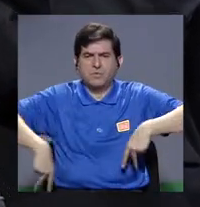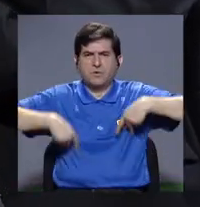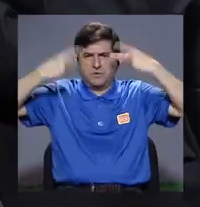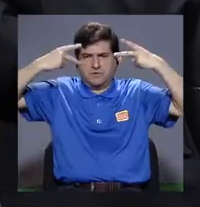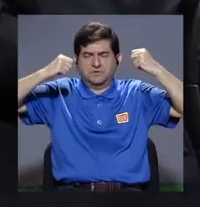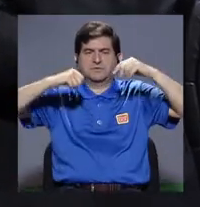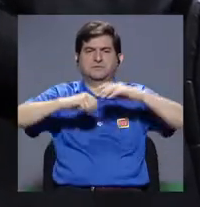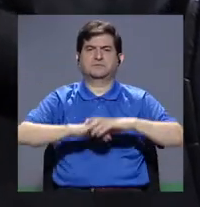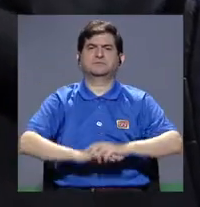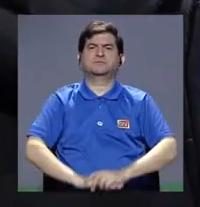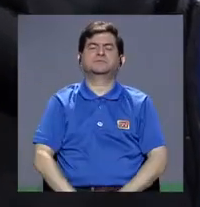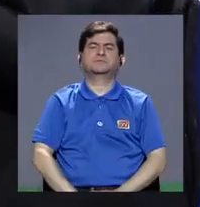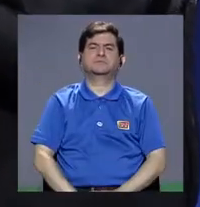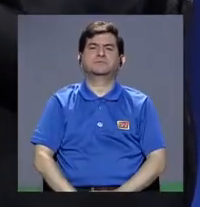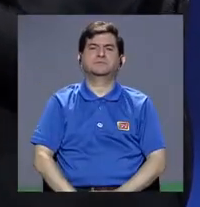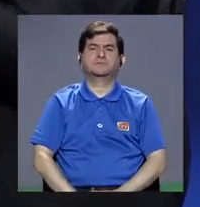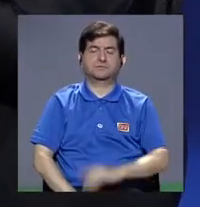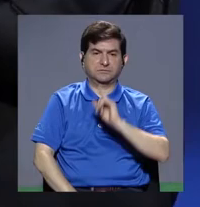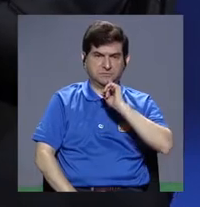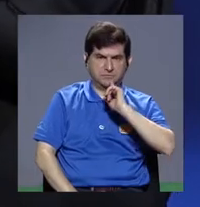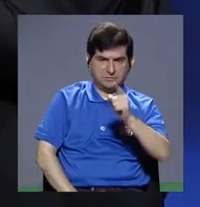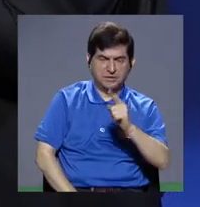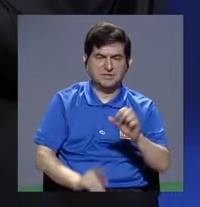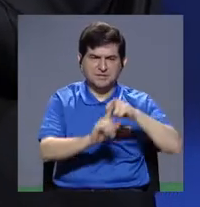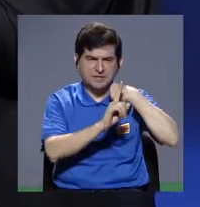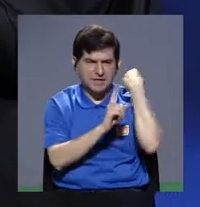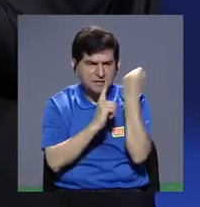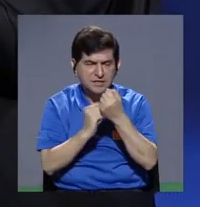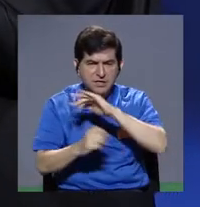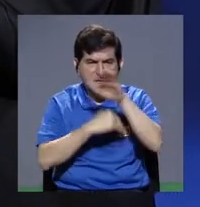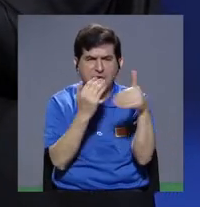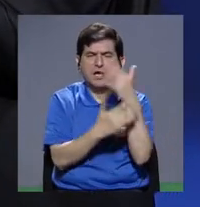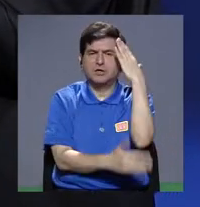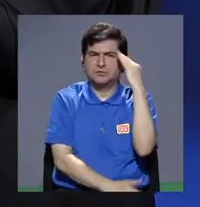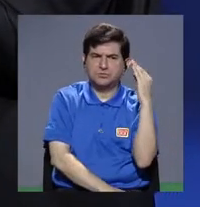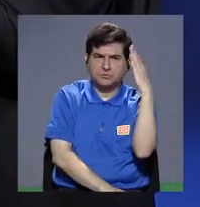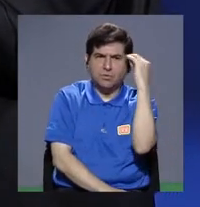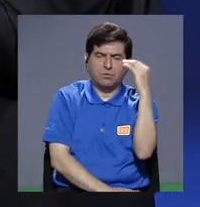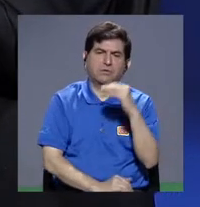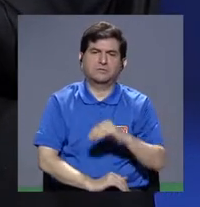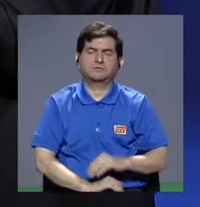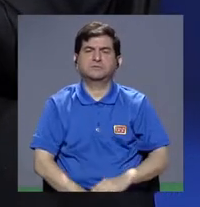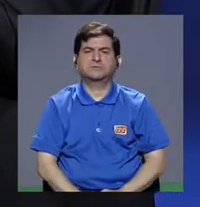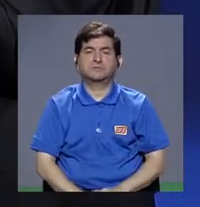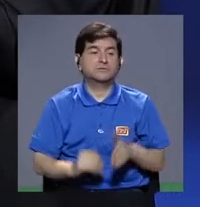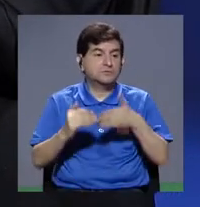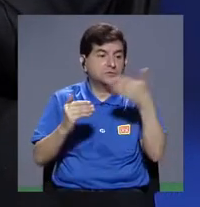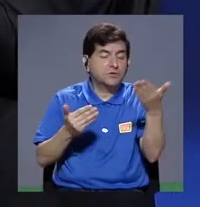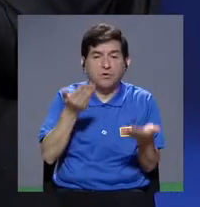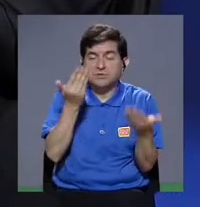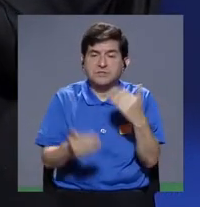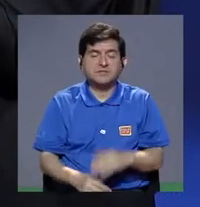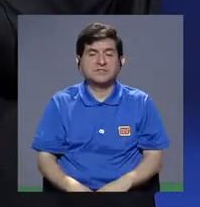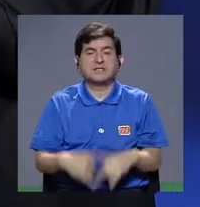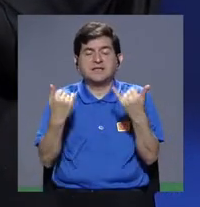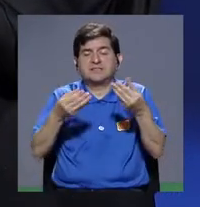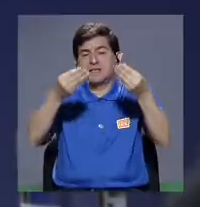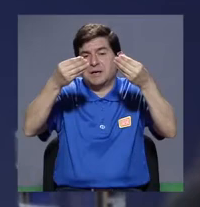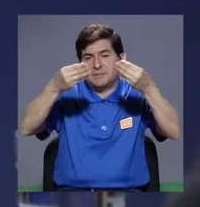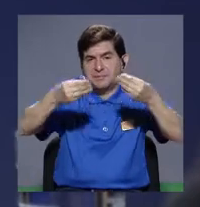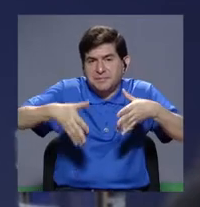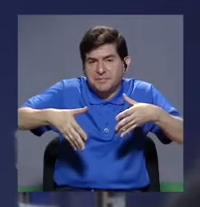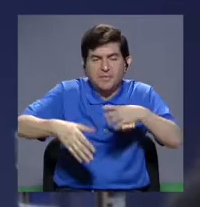vida plantea todas estas situaciones que todos vivimos de cosas que dejamos ir